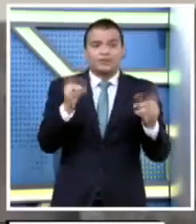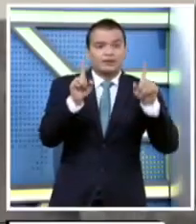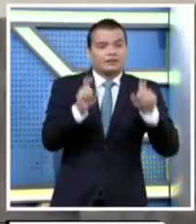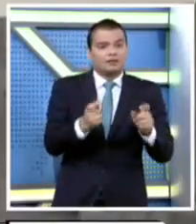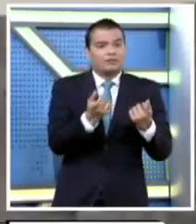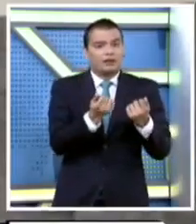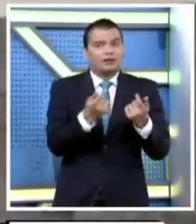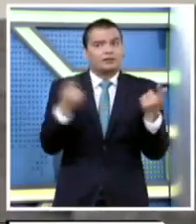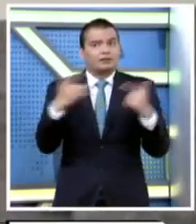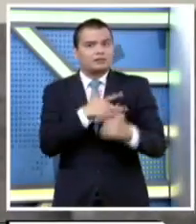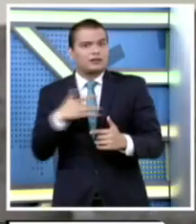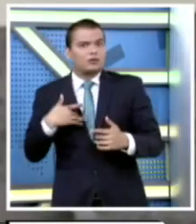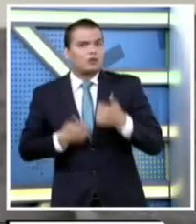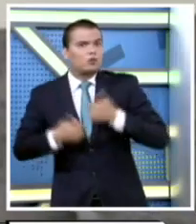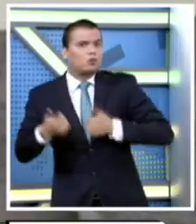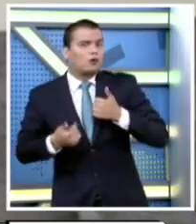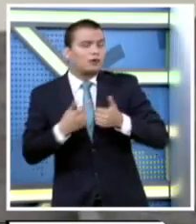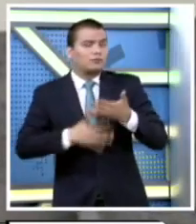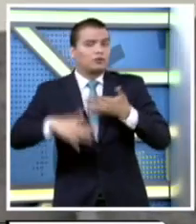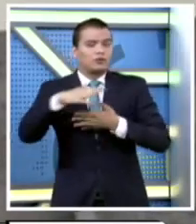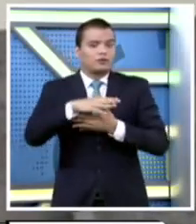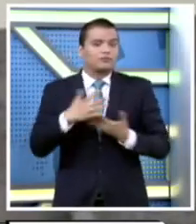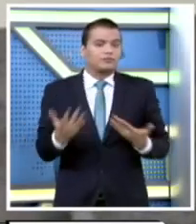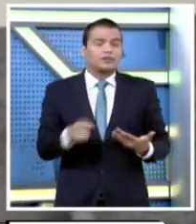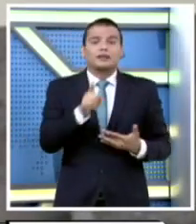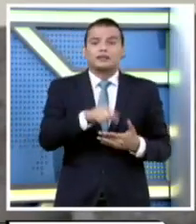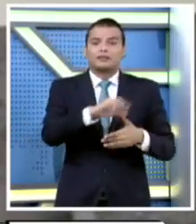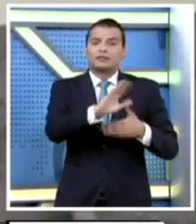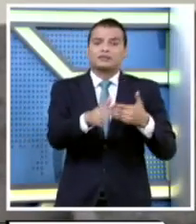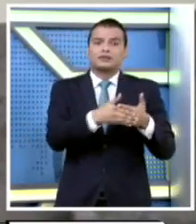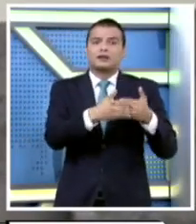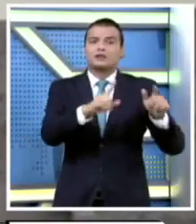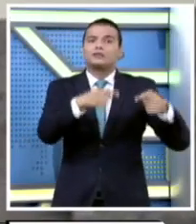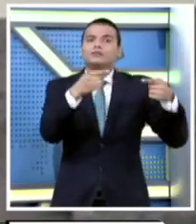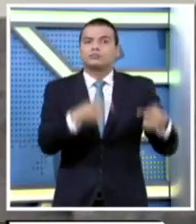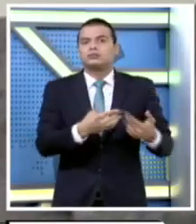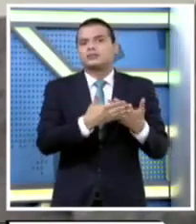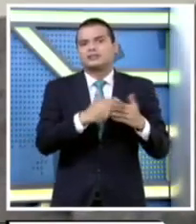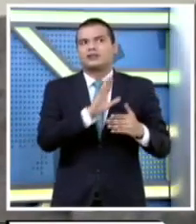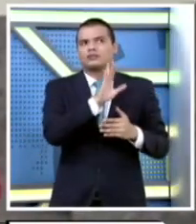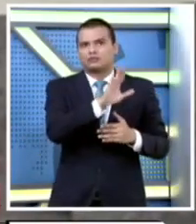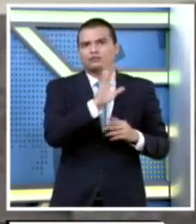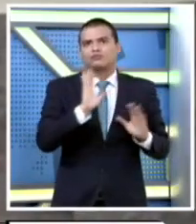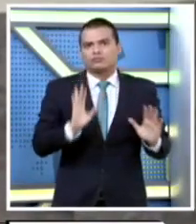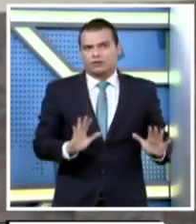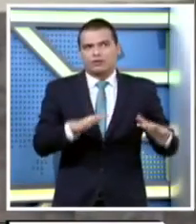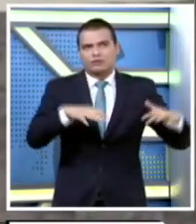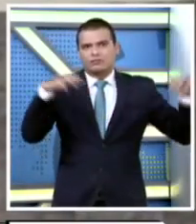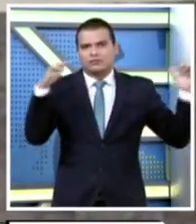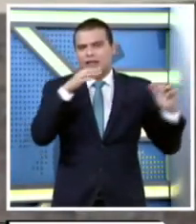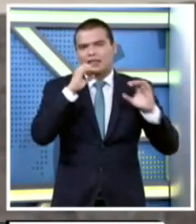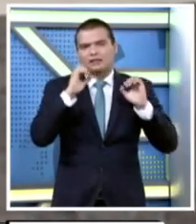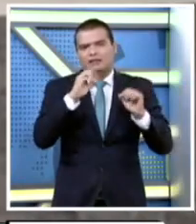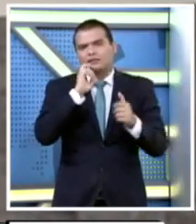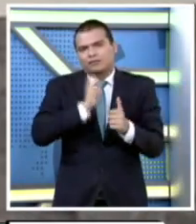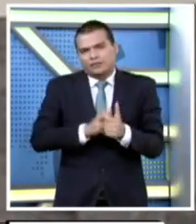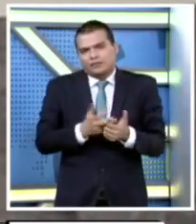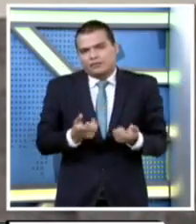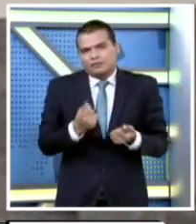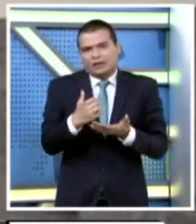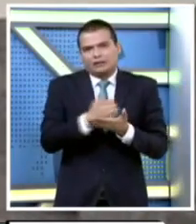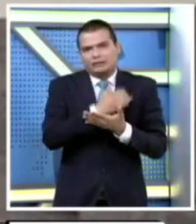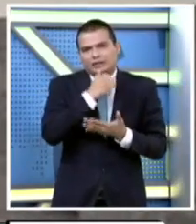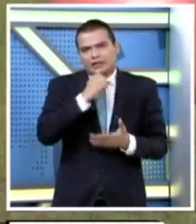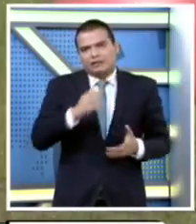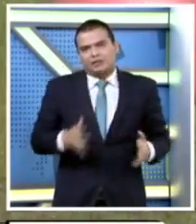mejor para nuestro fútbol es jugarlo a puerta cerrada. Obviamente que hay muchas dificultades en la parte